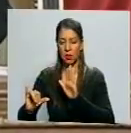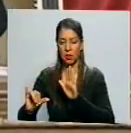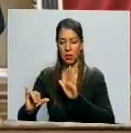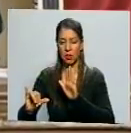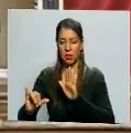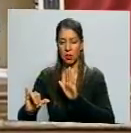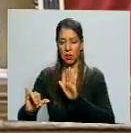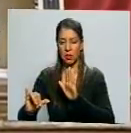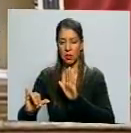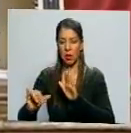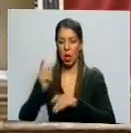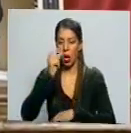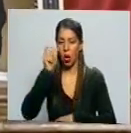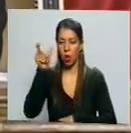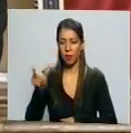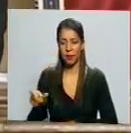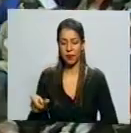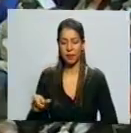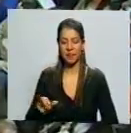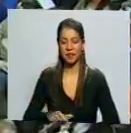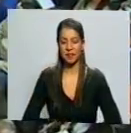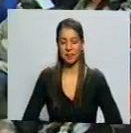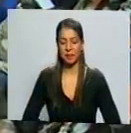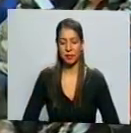Edinson Alvarado.